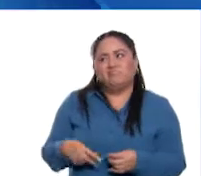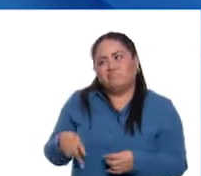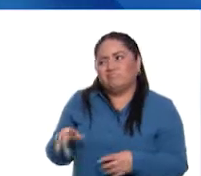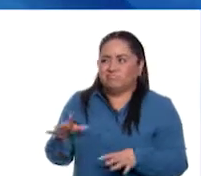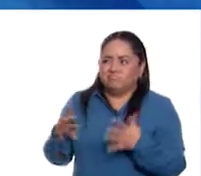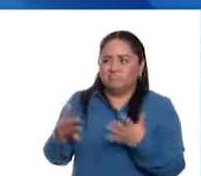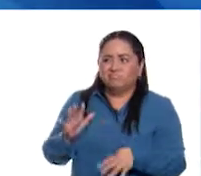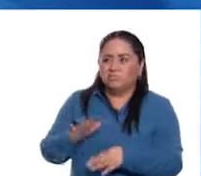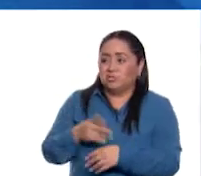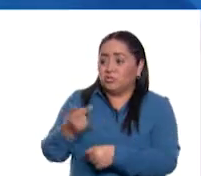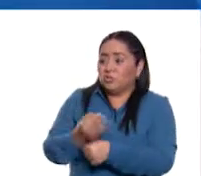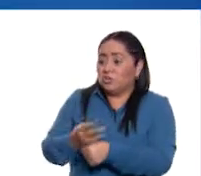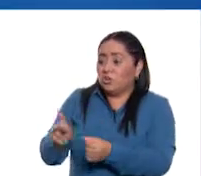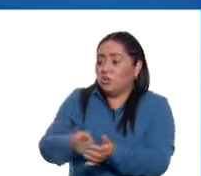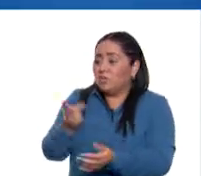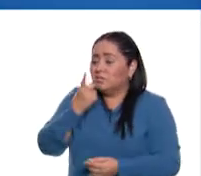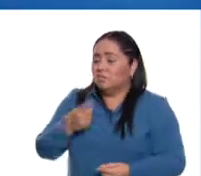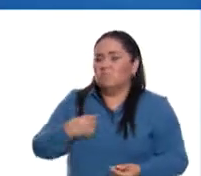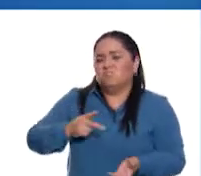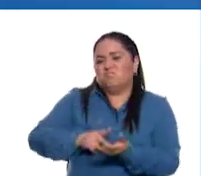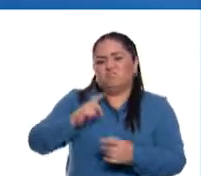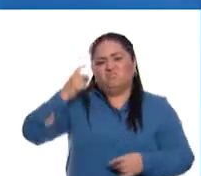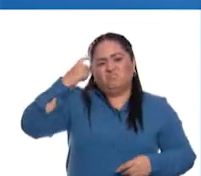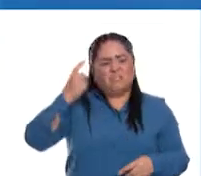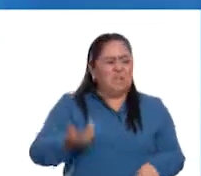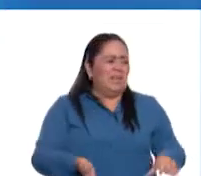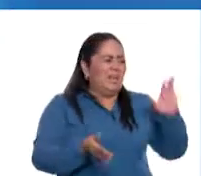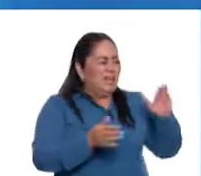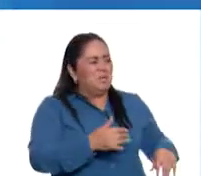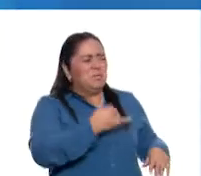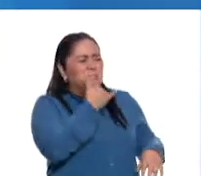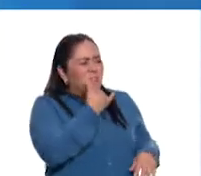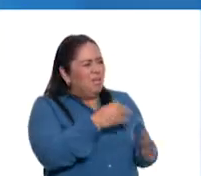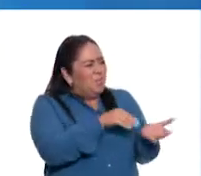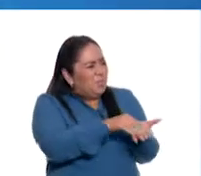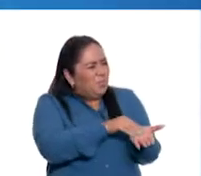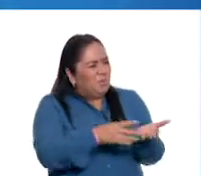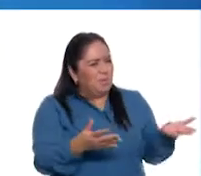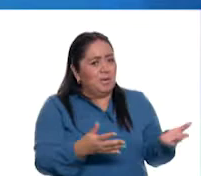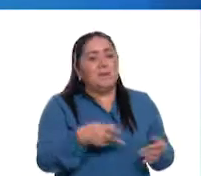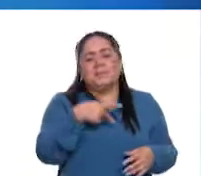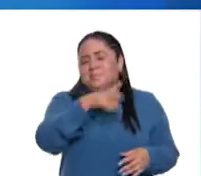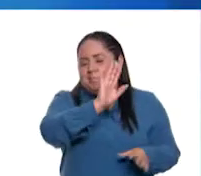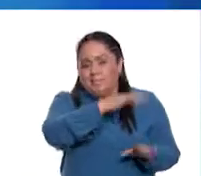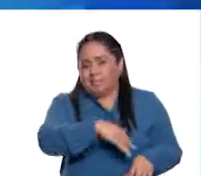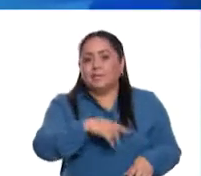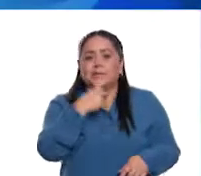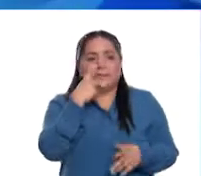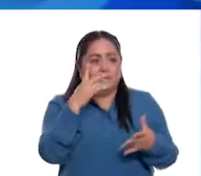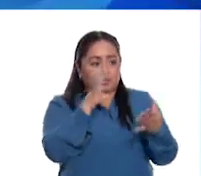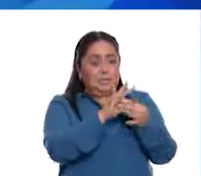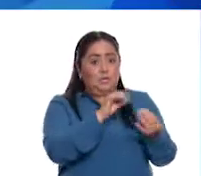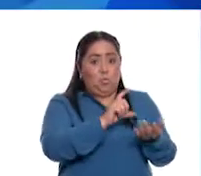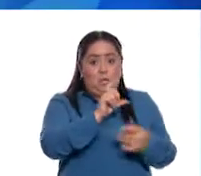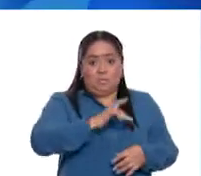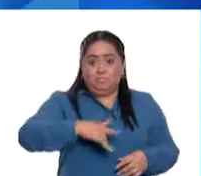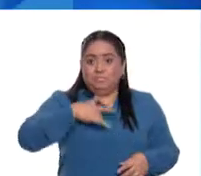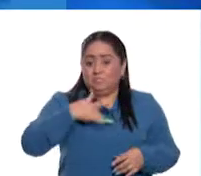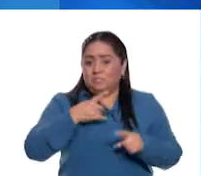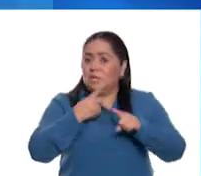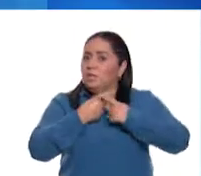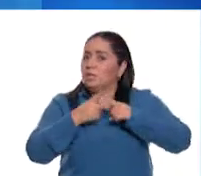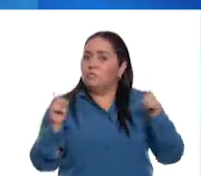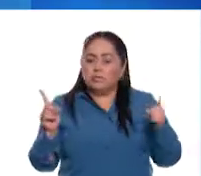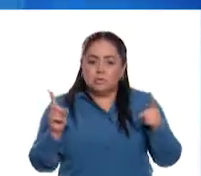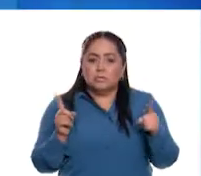menos, porque ya me lo recordaste y me volví a enojar. Ay, perdón, era una broma. Bueno, pero te decía, con los estados de ánimo es al